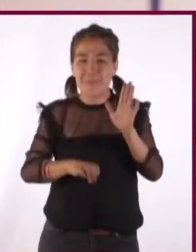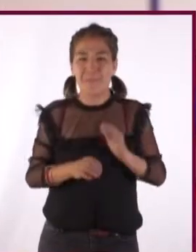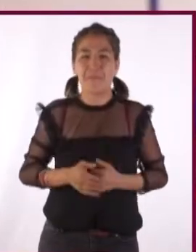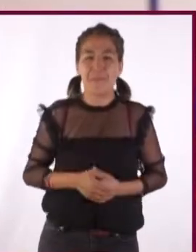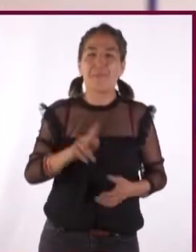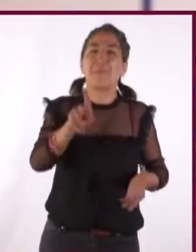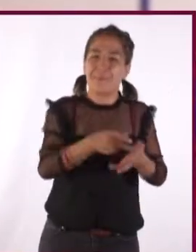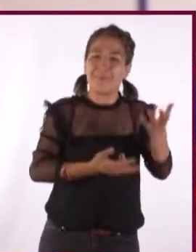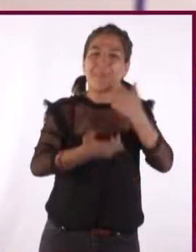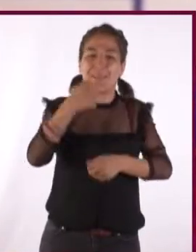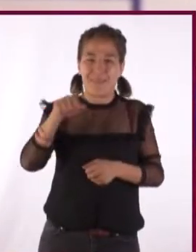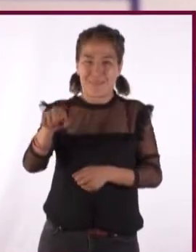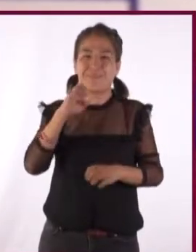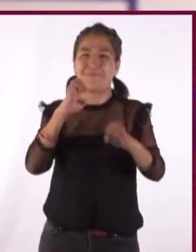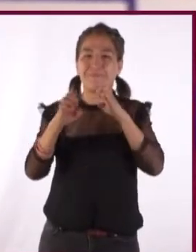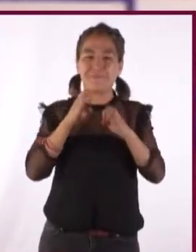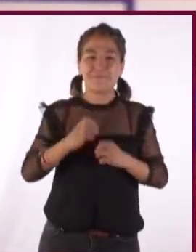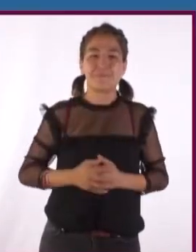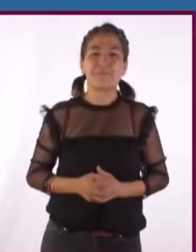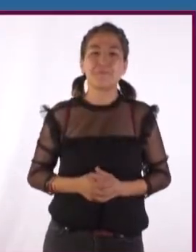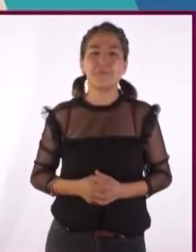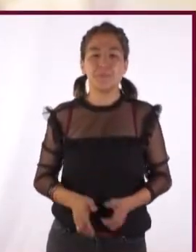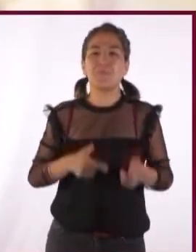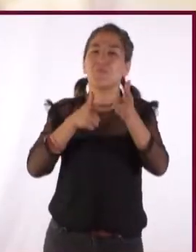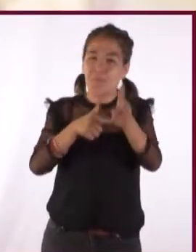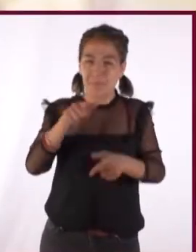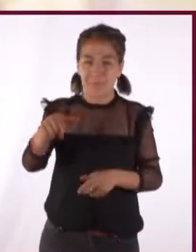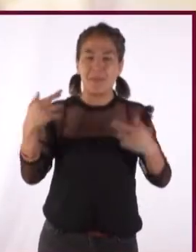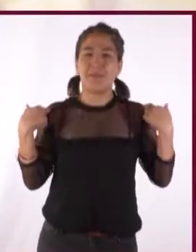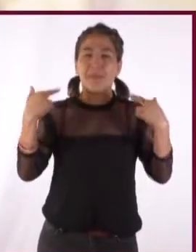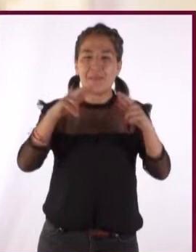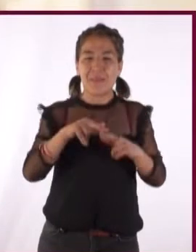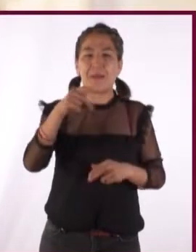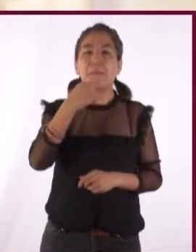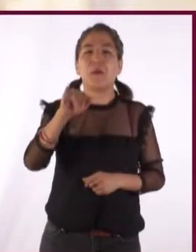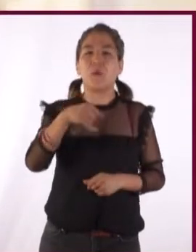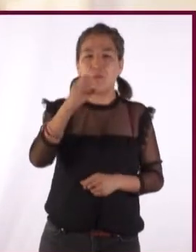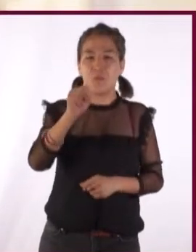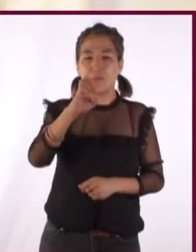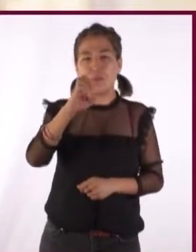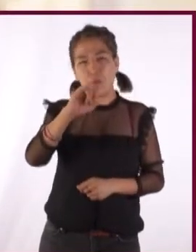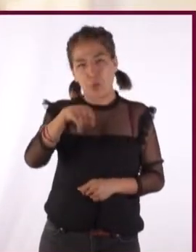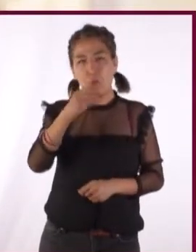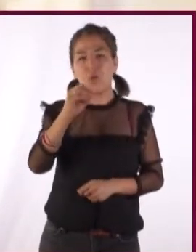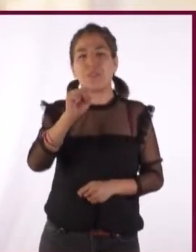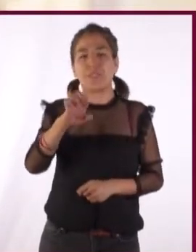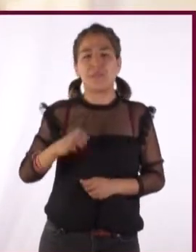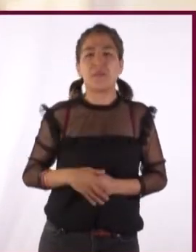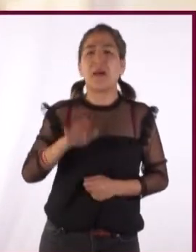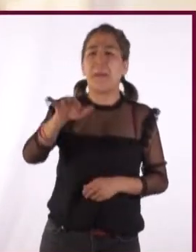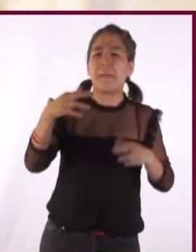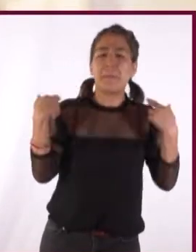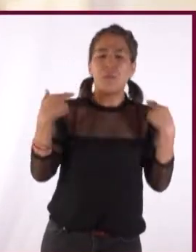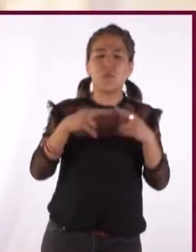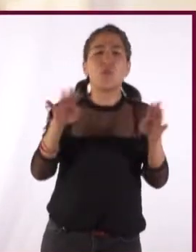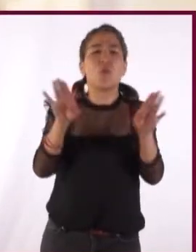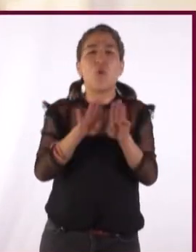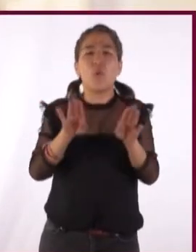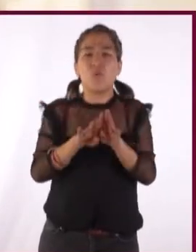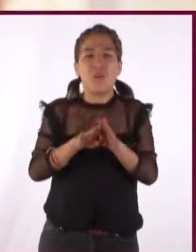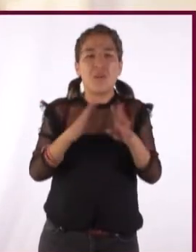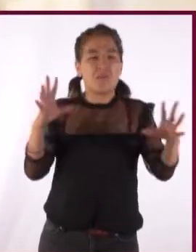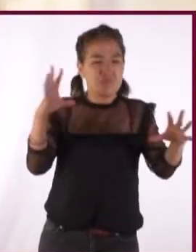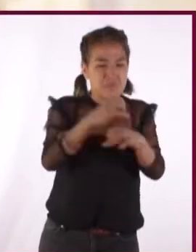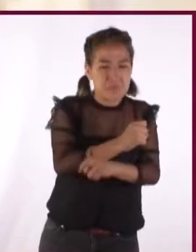¿eh? Y regresemos con nuestro invitado. Continuamos con el maestro José Alberto Carrión Borja. Maestro, ¿cómo se define